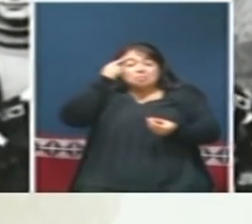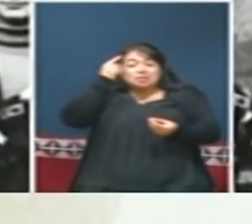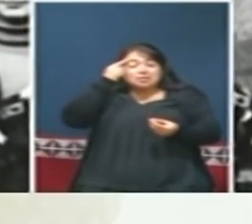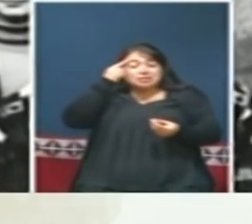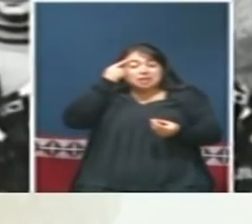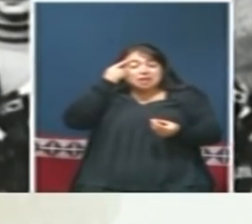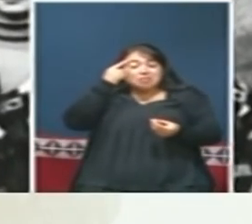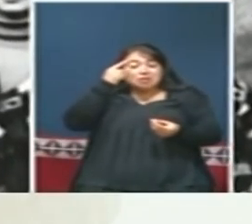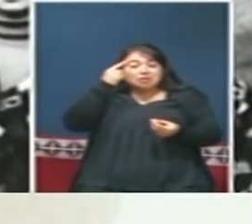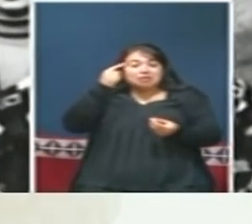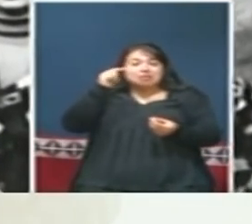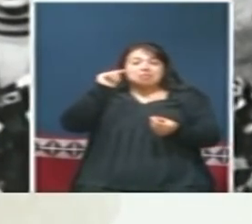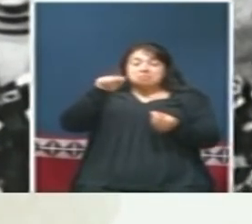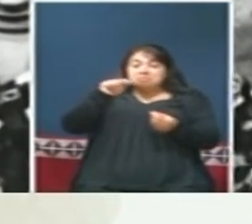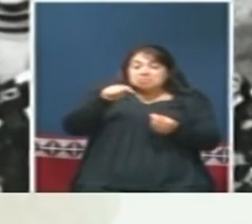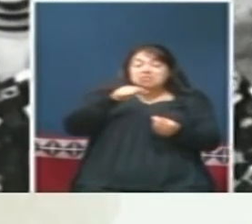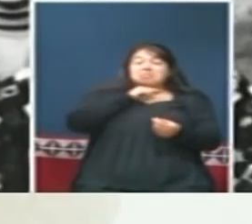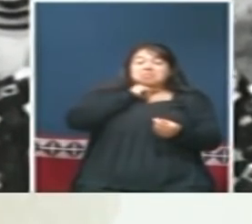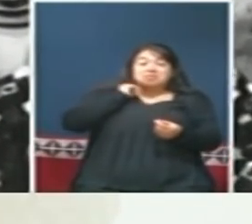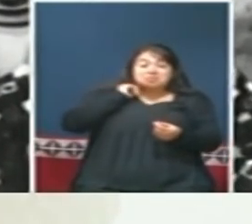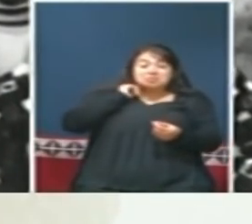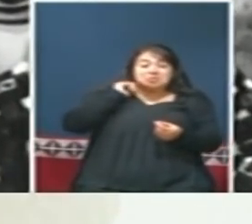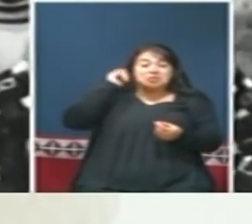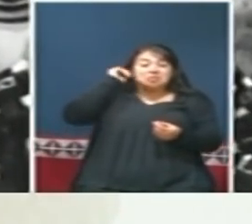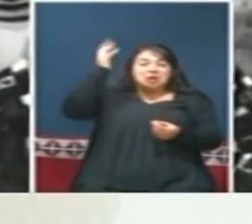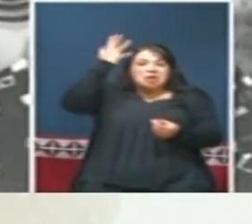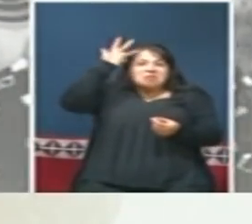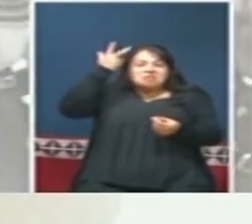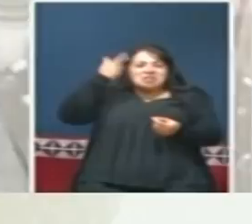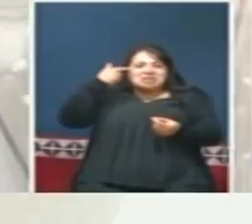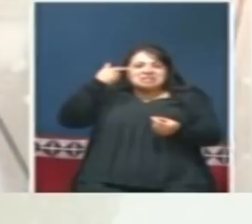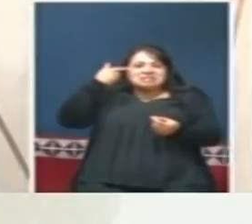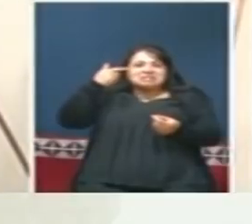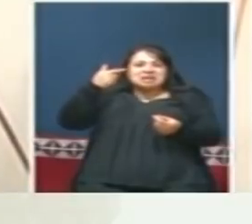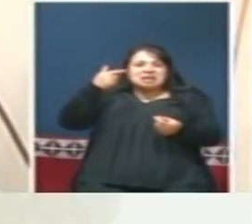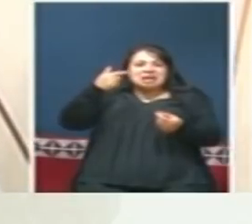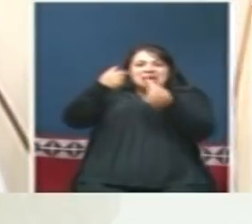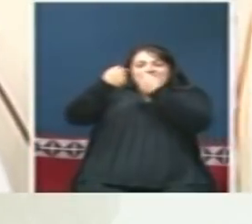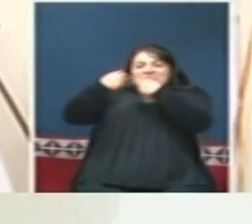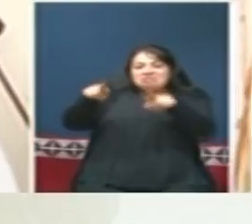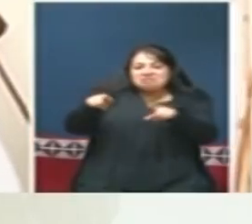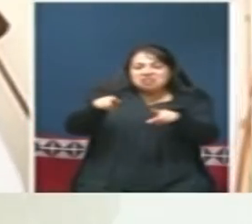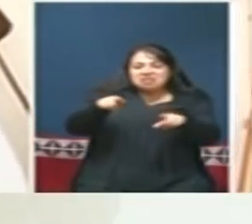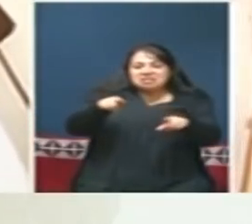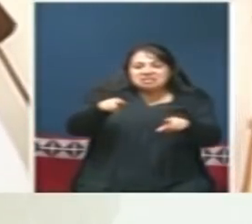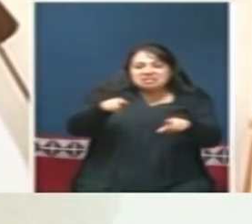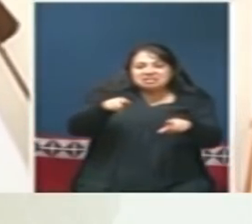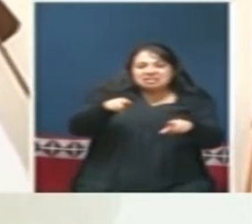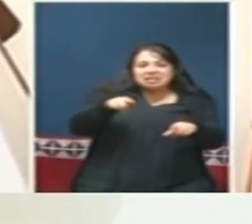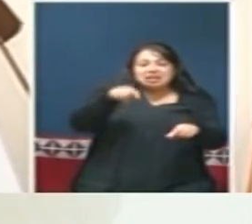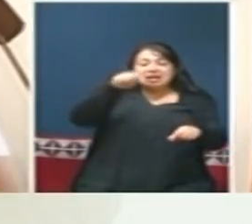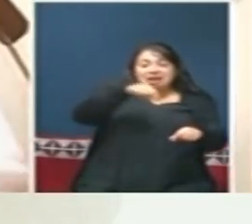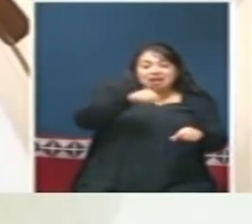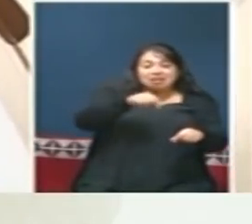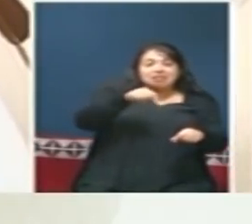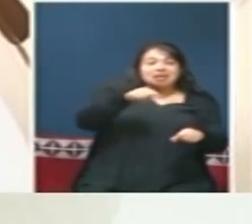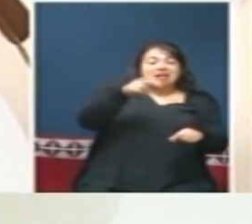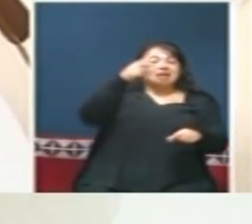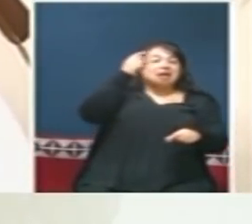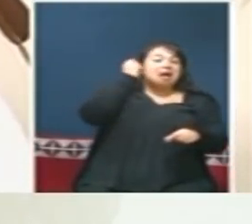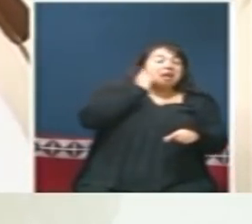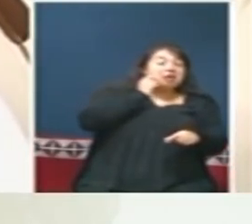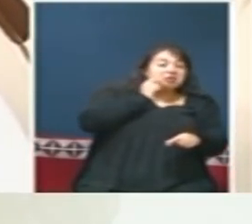nuestro, se hacía querer muy rápido con la gente. Y estoy seguro que si Gabriel estaría,